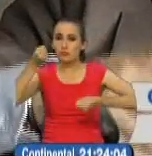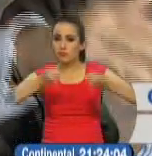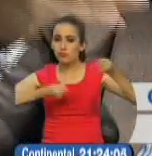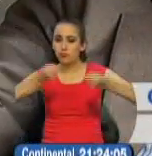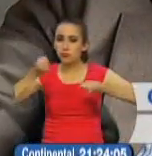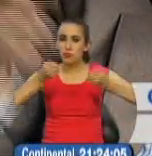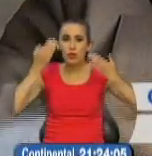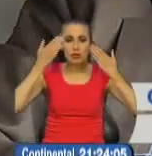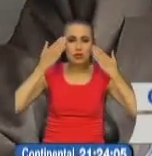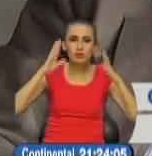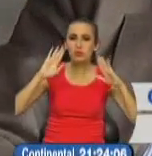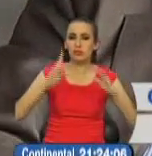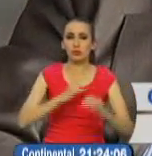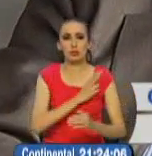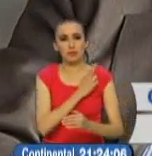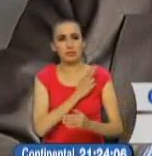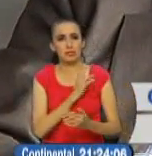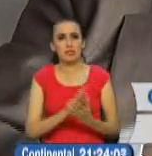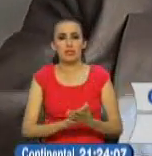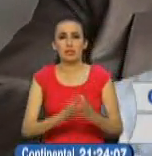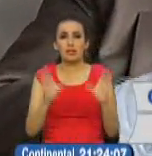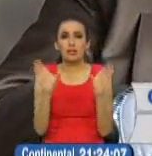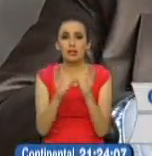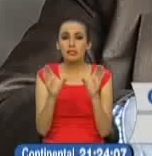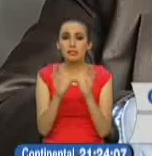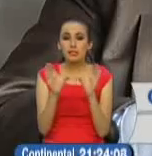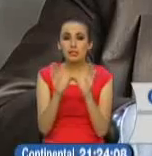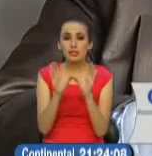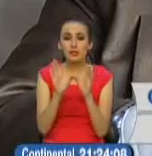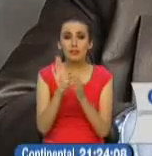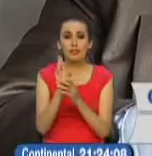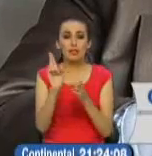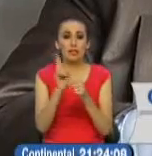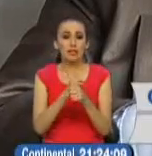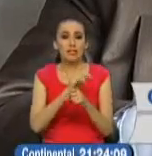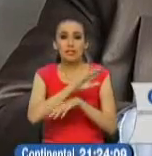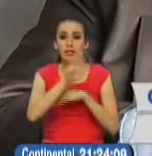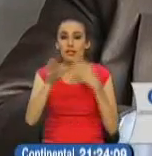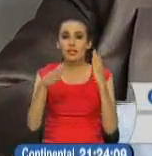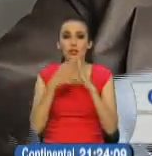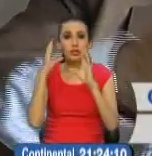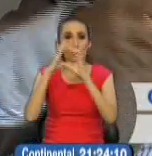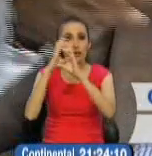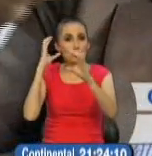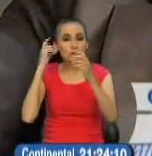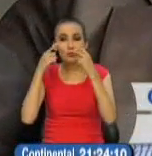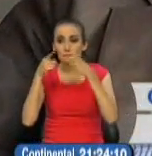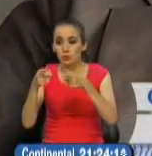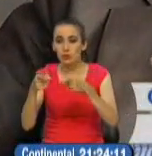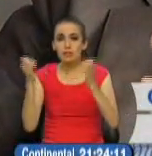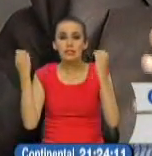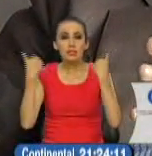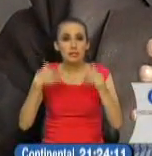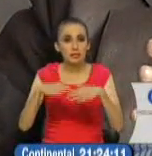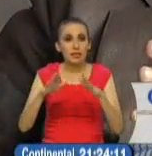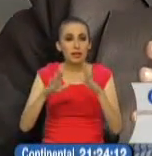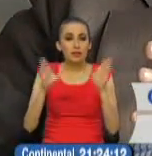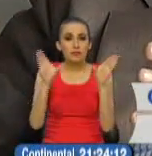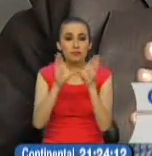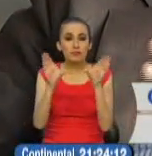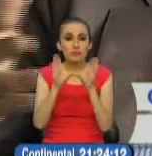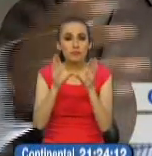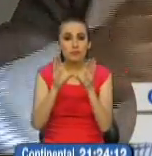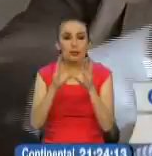con alguna universidad o instituto. Certifiquen que las unidades de transporte de sus operadoras ya están a nombre